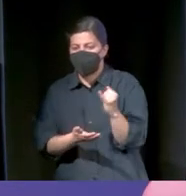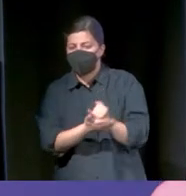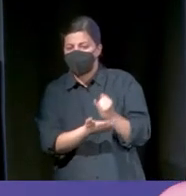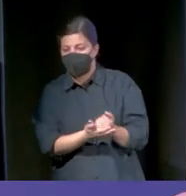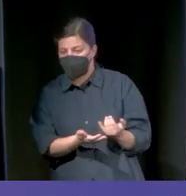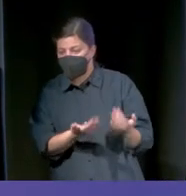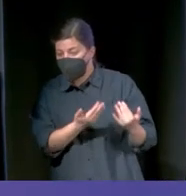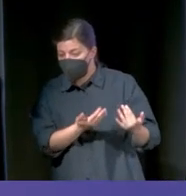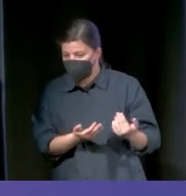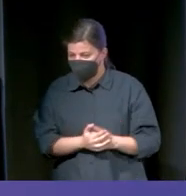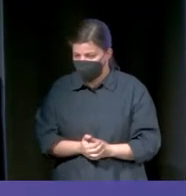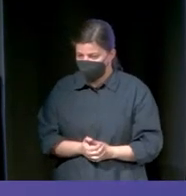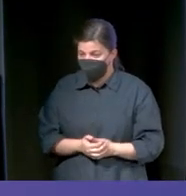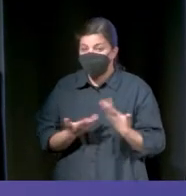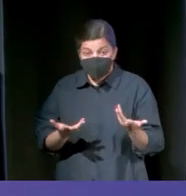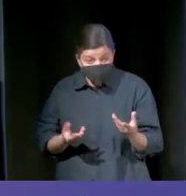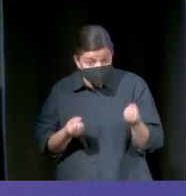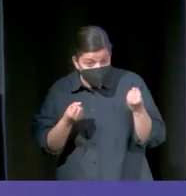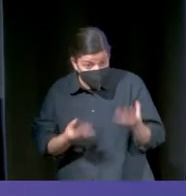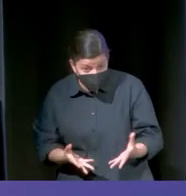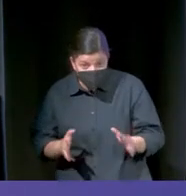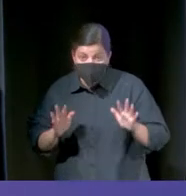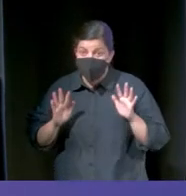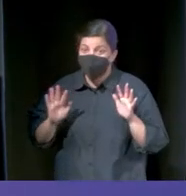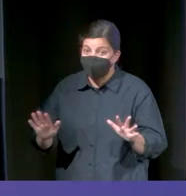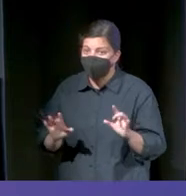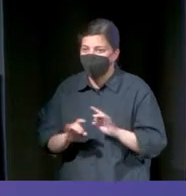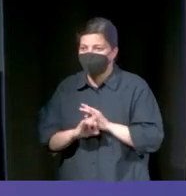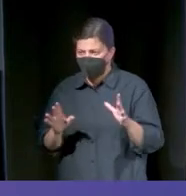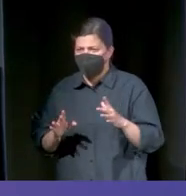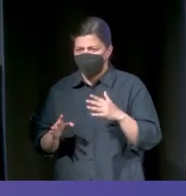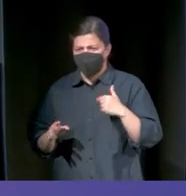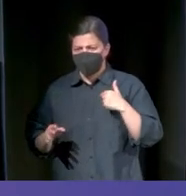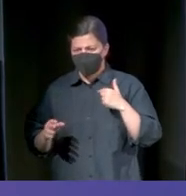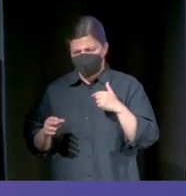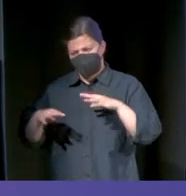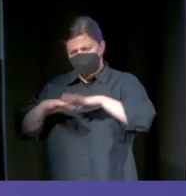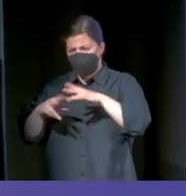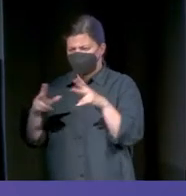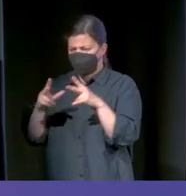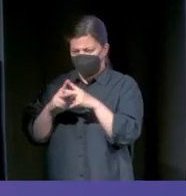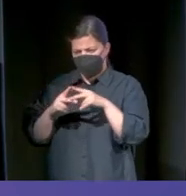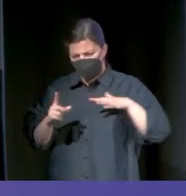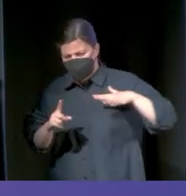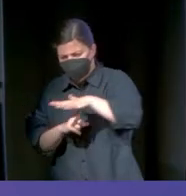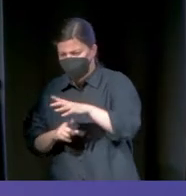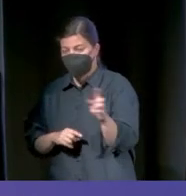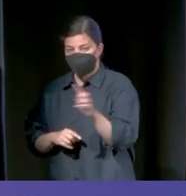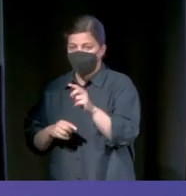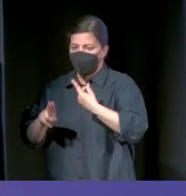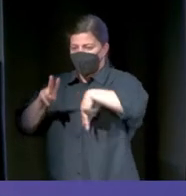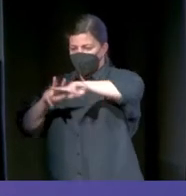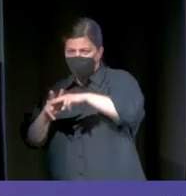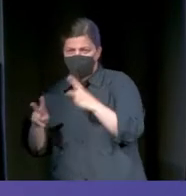indias gusto pero claro no tuvo el impacto que yo quería en redes sociales o sea yo muchos hashtag